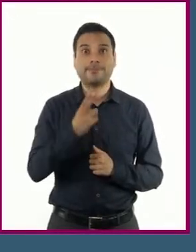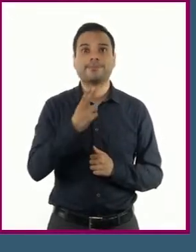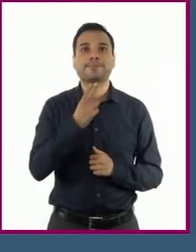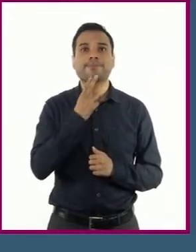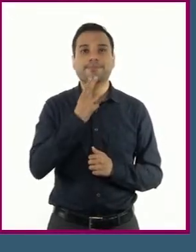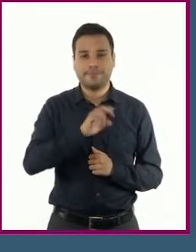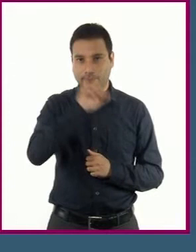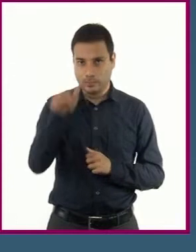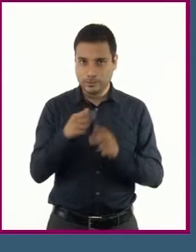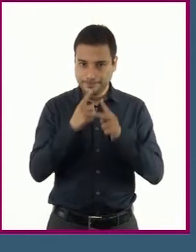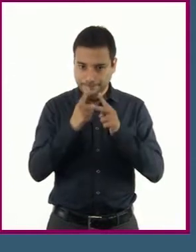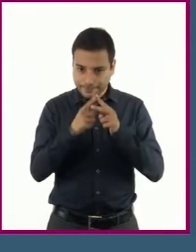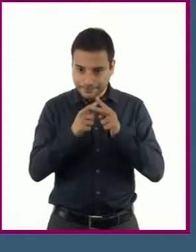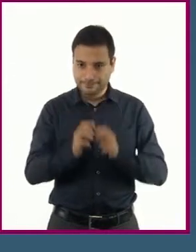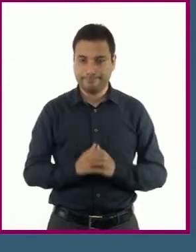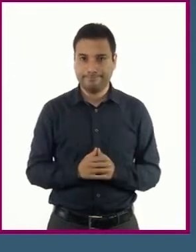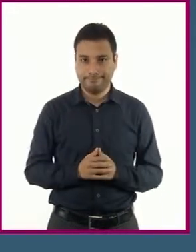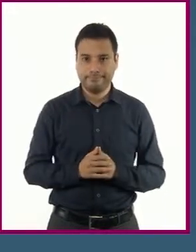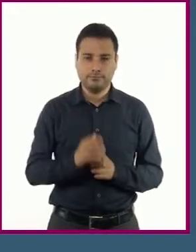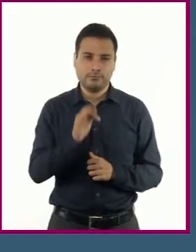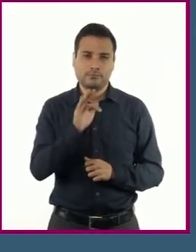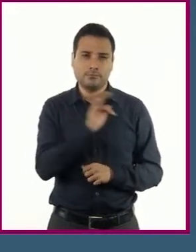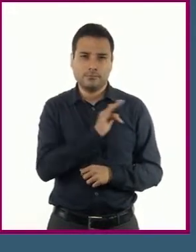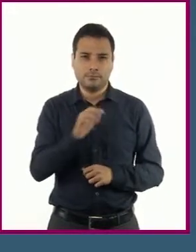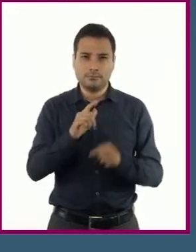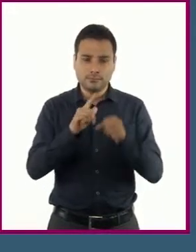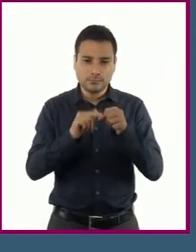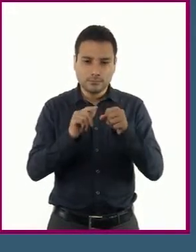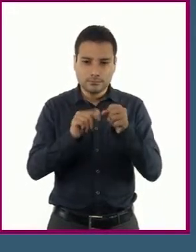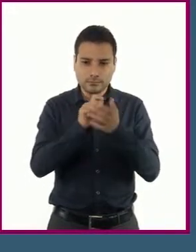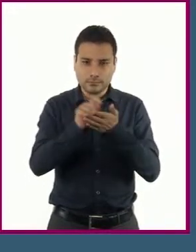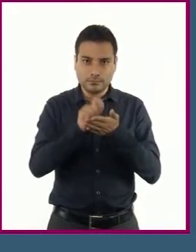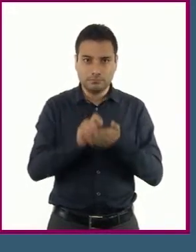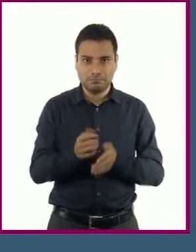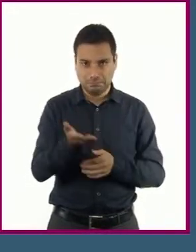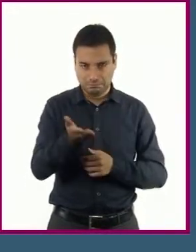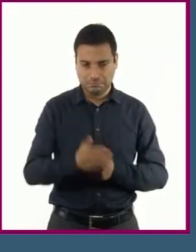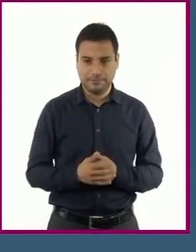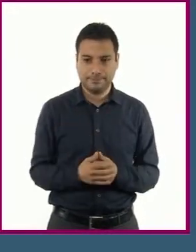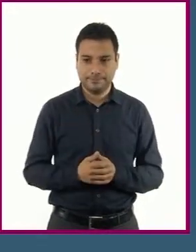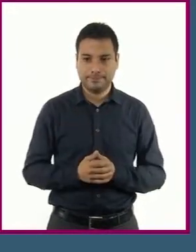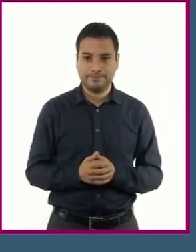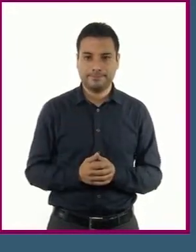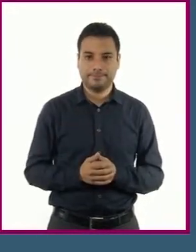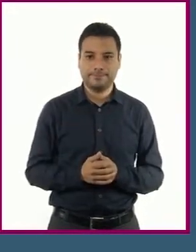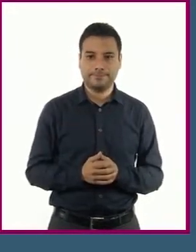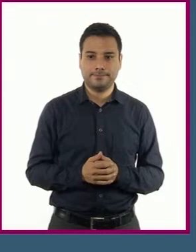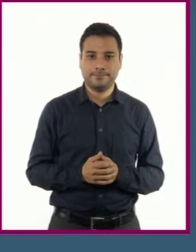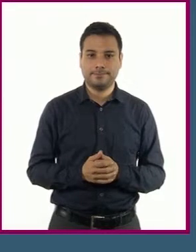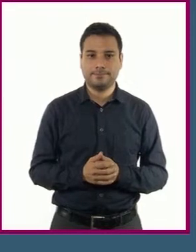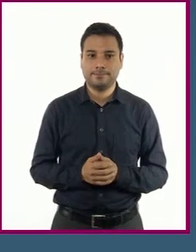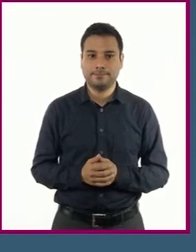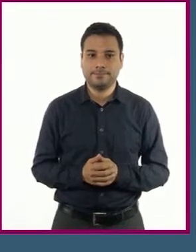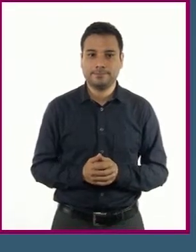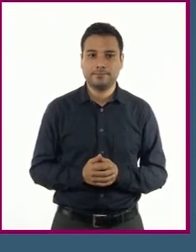útil. Pueden resaltarlo con colores o una seña particular. Analicen cuidadosamente la situación.